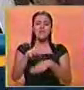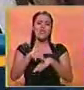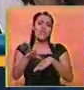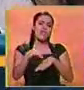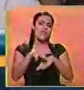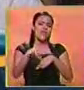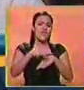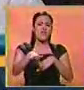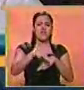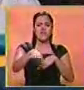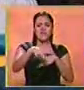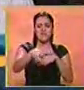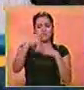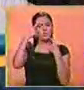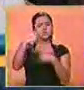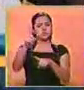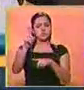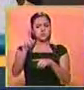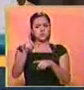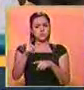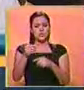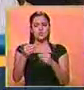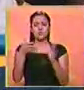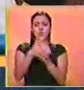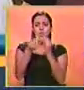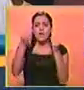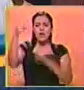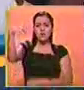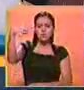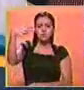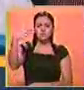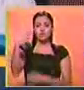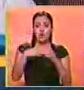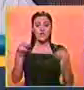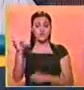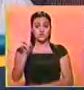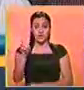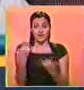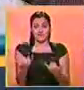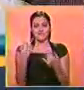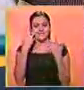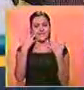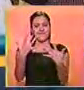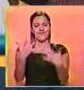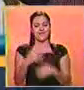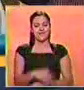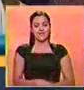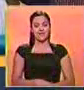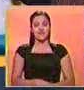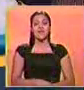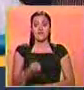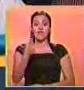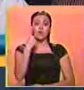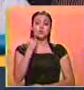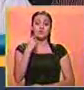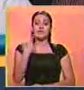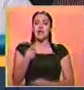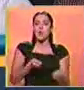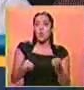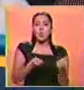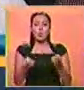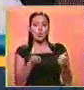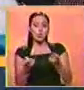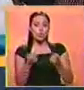eran los espacios públicos se fue abandonando, lo que es el sistema de eléctrico en el país, y ahorita vivimos, nos quieren acostumbrar a vivir de racionamiento